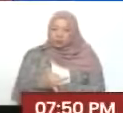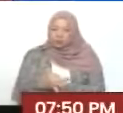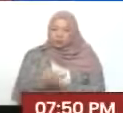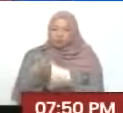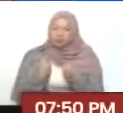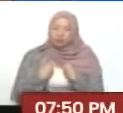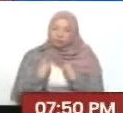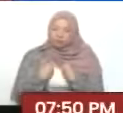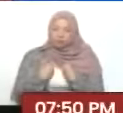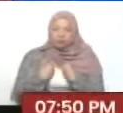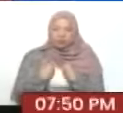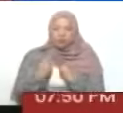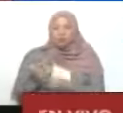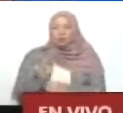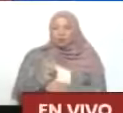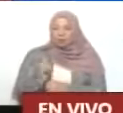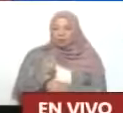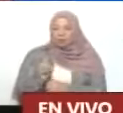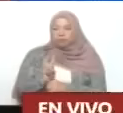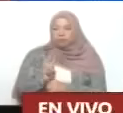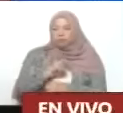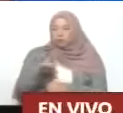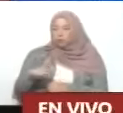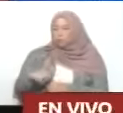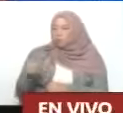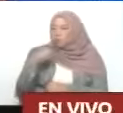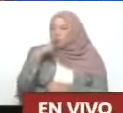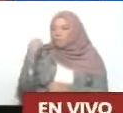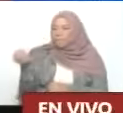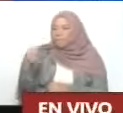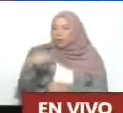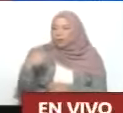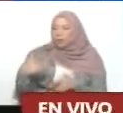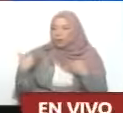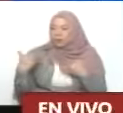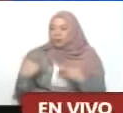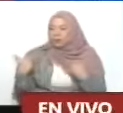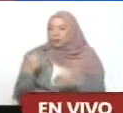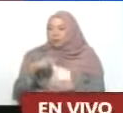vida. En Venezuela somos mayoría, somos alegría. Qué bueno.